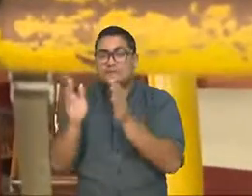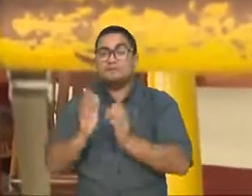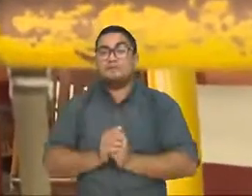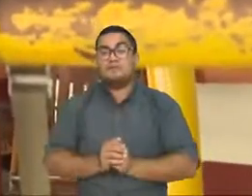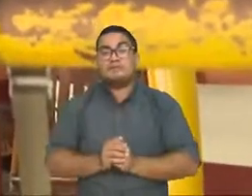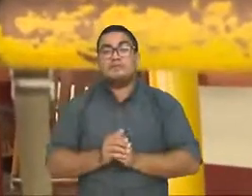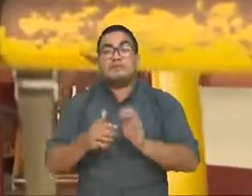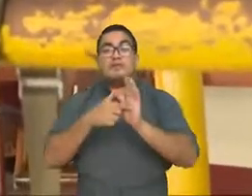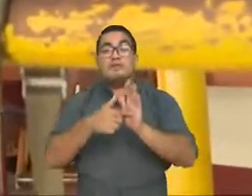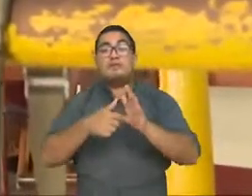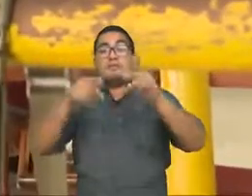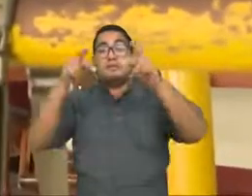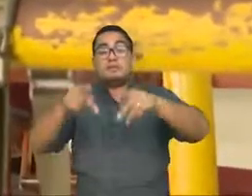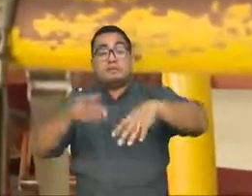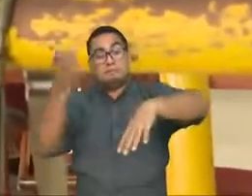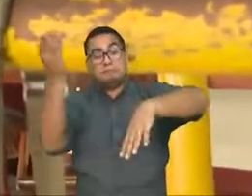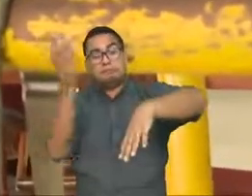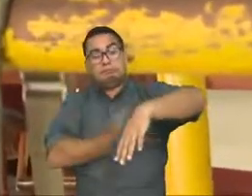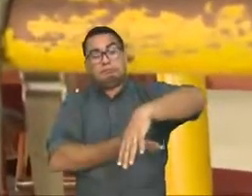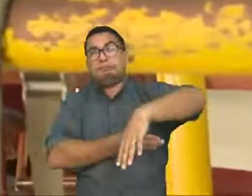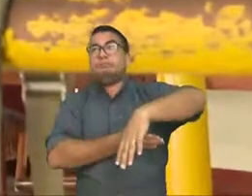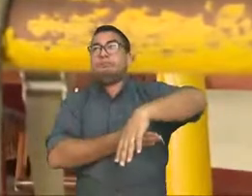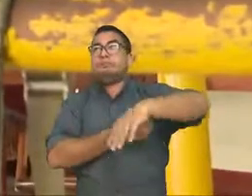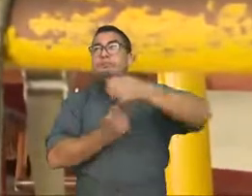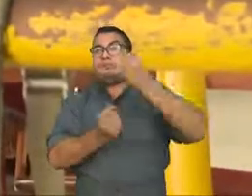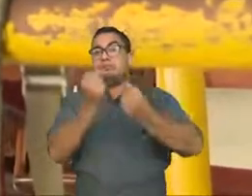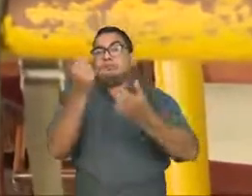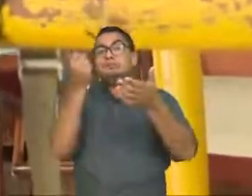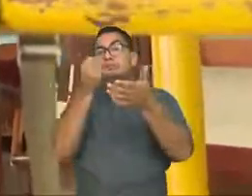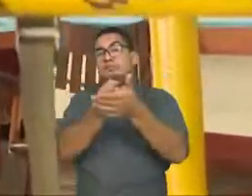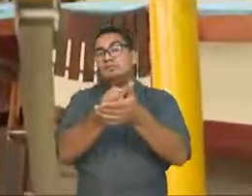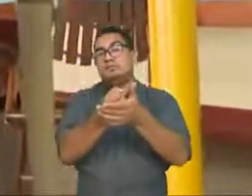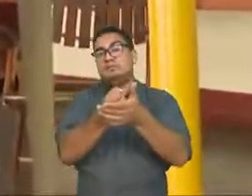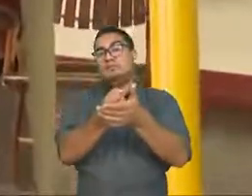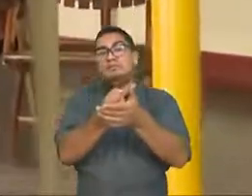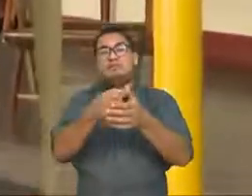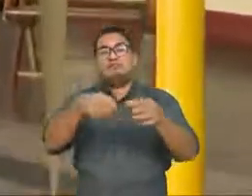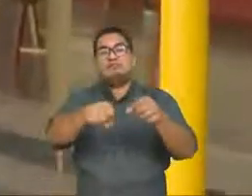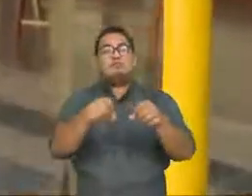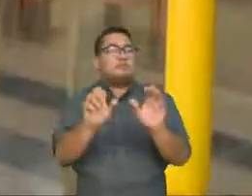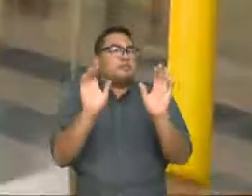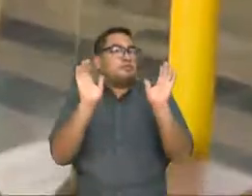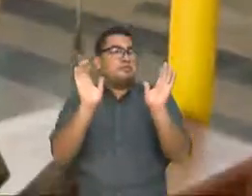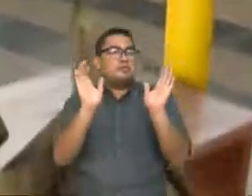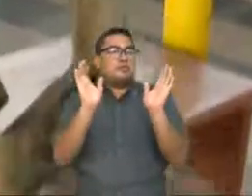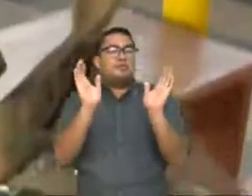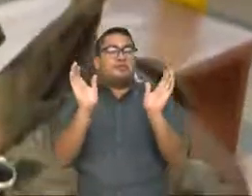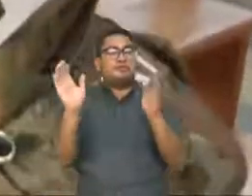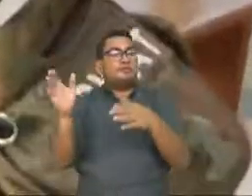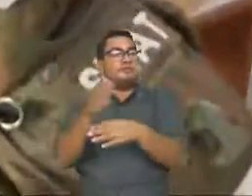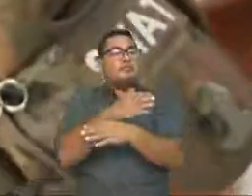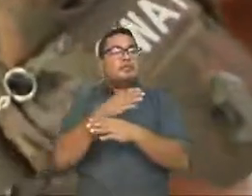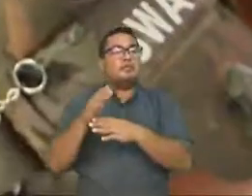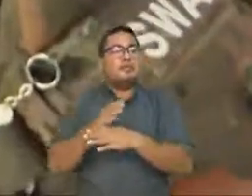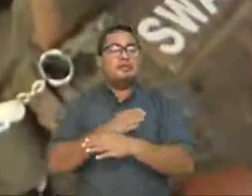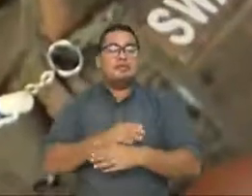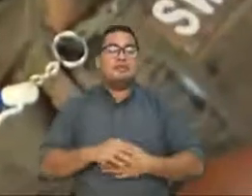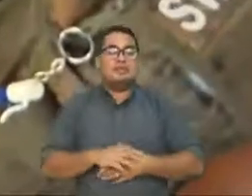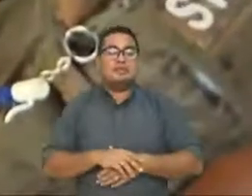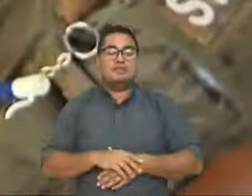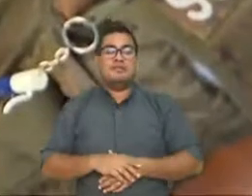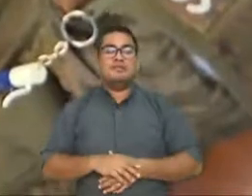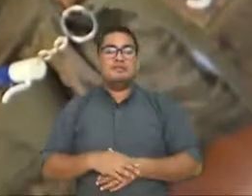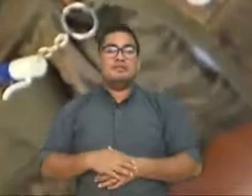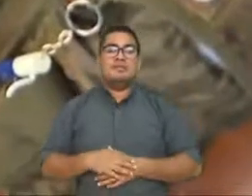nos queda amputado por un problema de accidente, sea de moto o sea de cualquier tipo de vehículo,